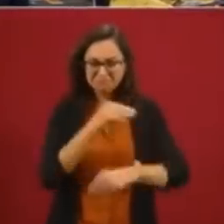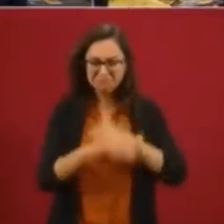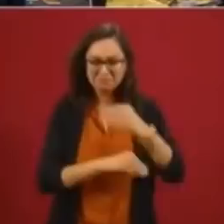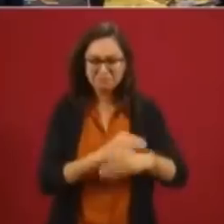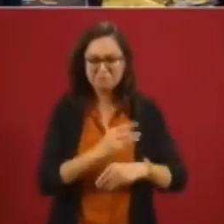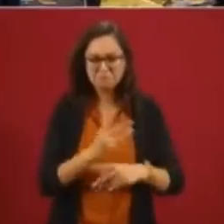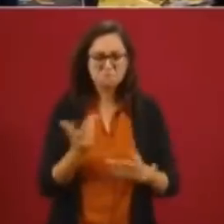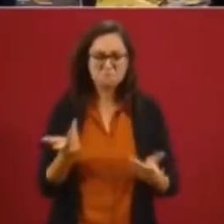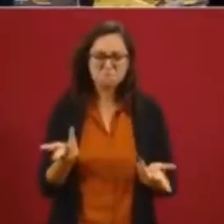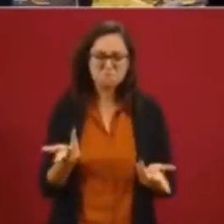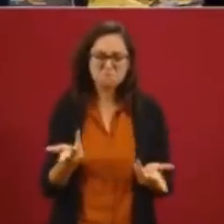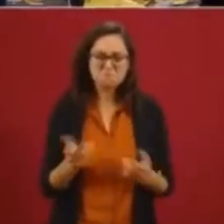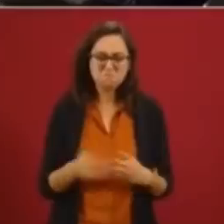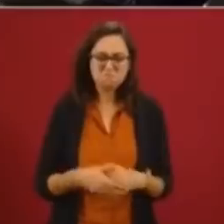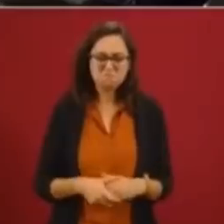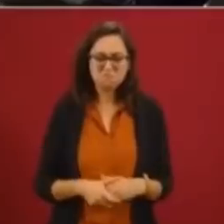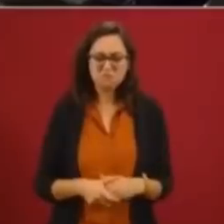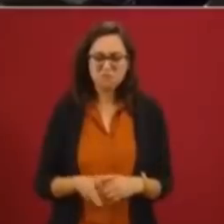el señor